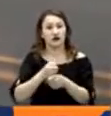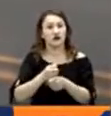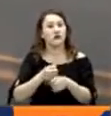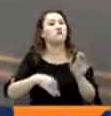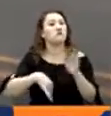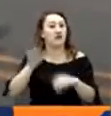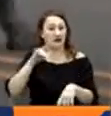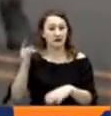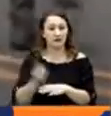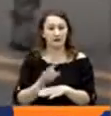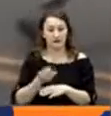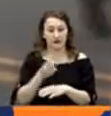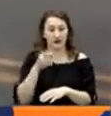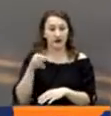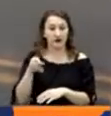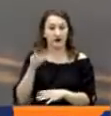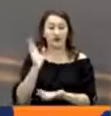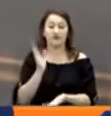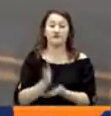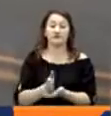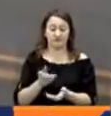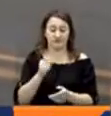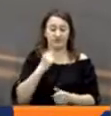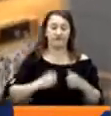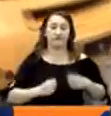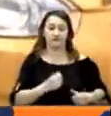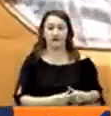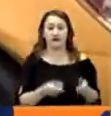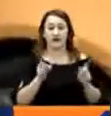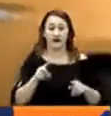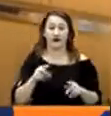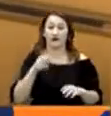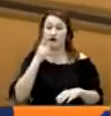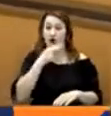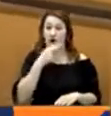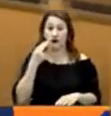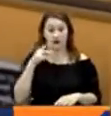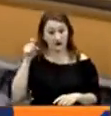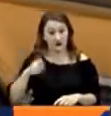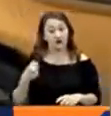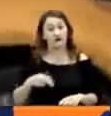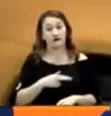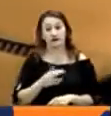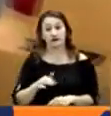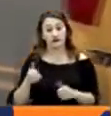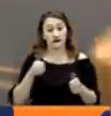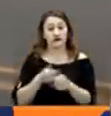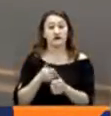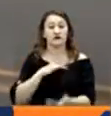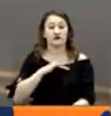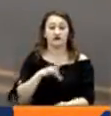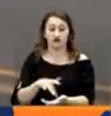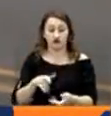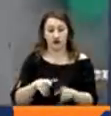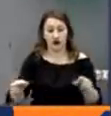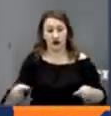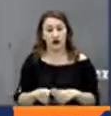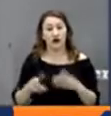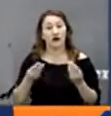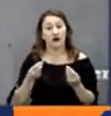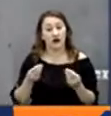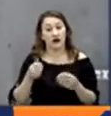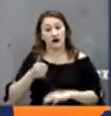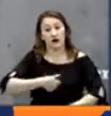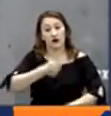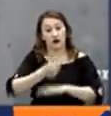estas prácticas y que también han resultado lesionadas. Hay que hacer un compromiso, José Fernando, que continuaremos viniendo hasta este lugar, hasta este punto, hasta que las